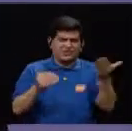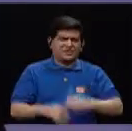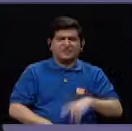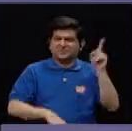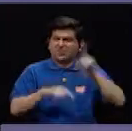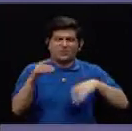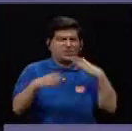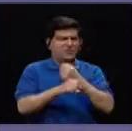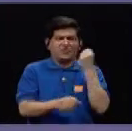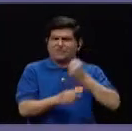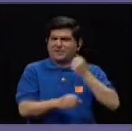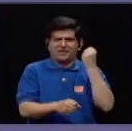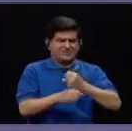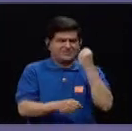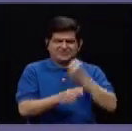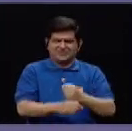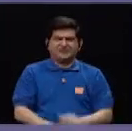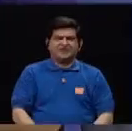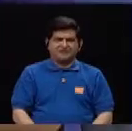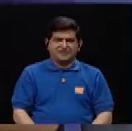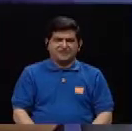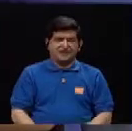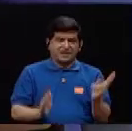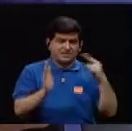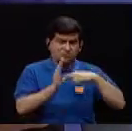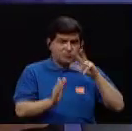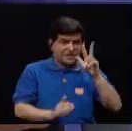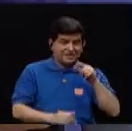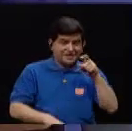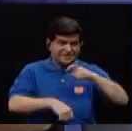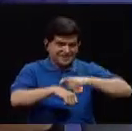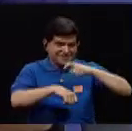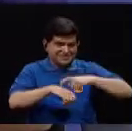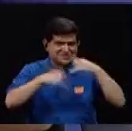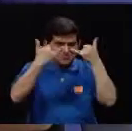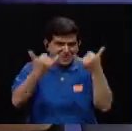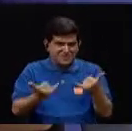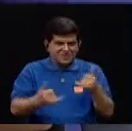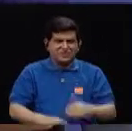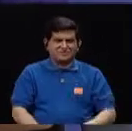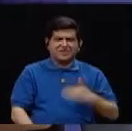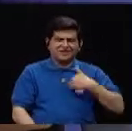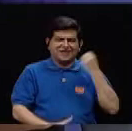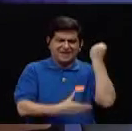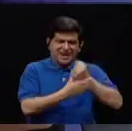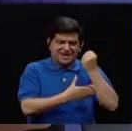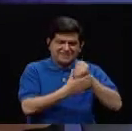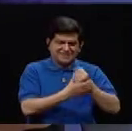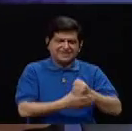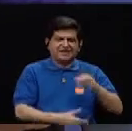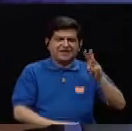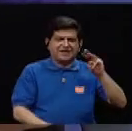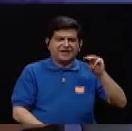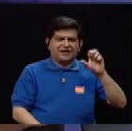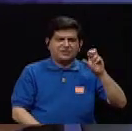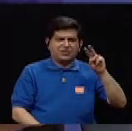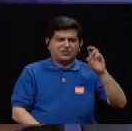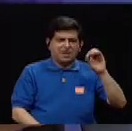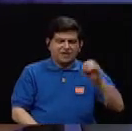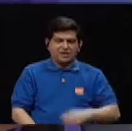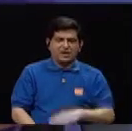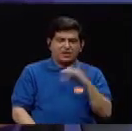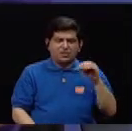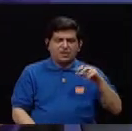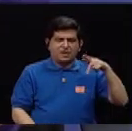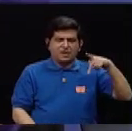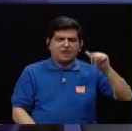si no, no podrías hacer tu trabajo. Estamos hablando del 2003. En ese momento ya llevabas Asesinato en el Meneo, Password y Mujeres